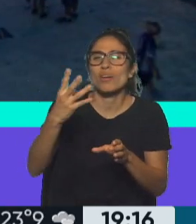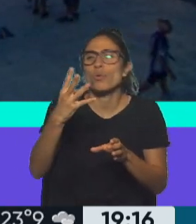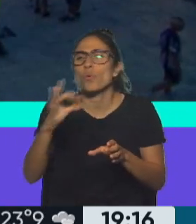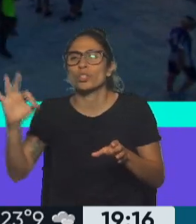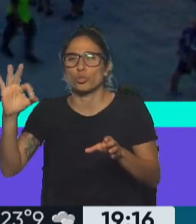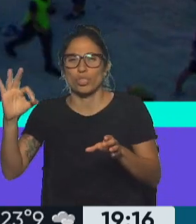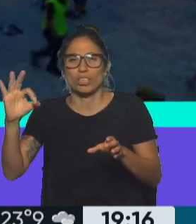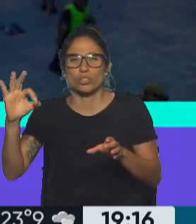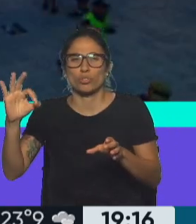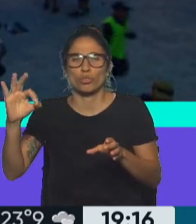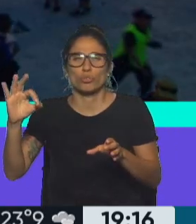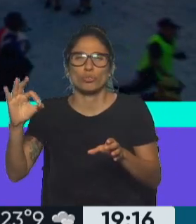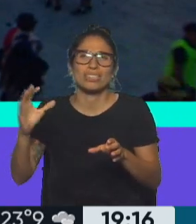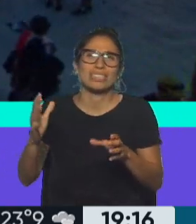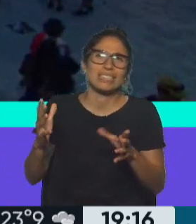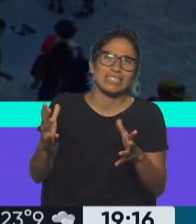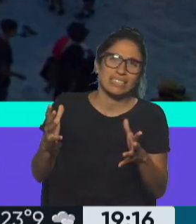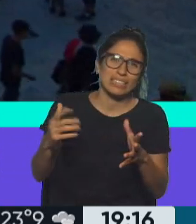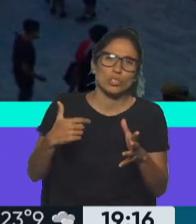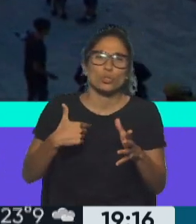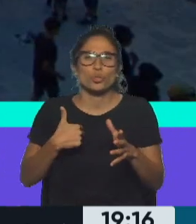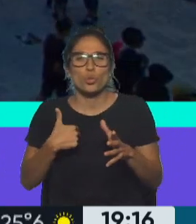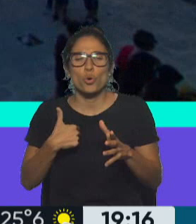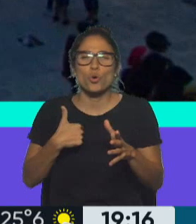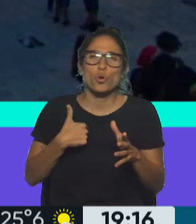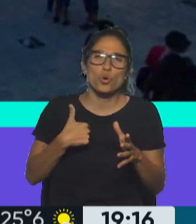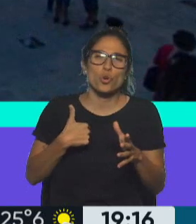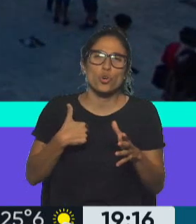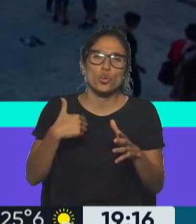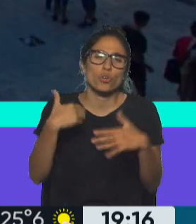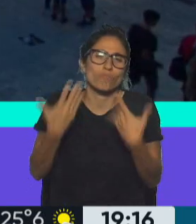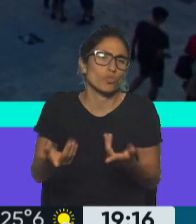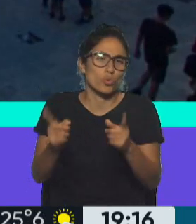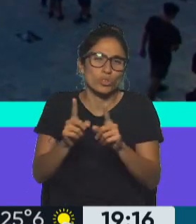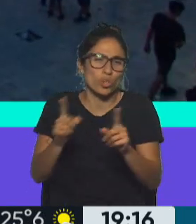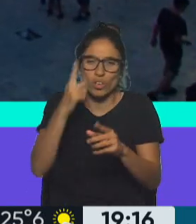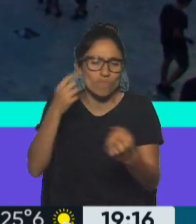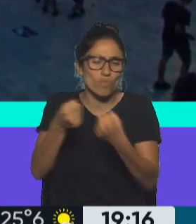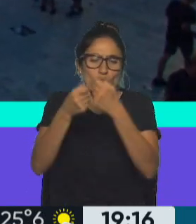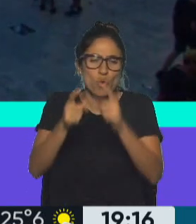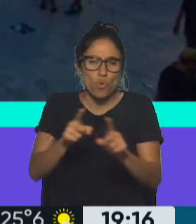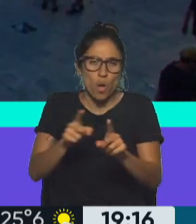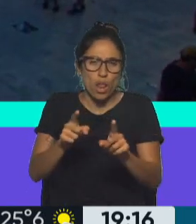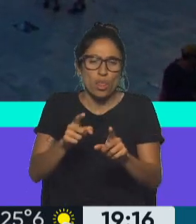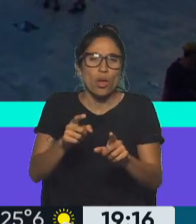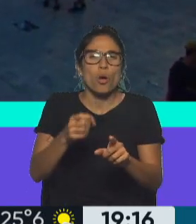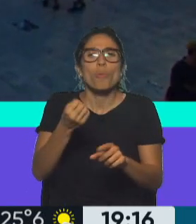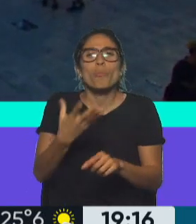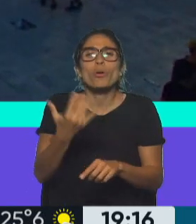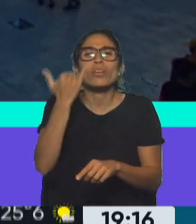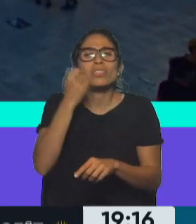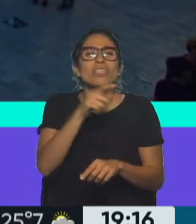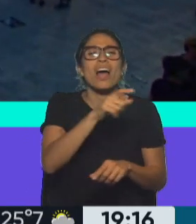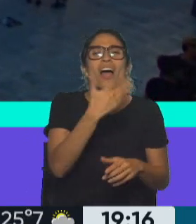una cifra que está en el centro de toda esta guerra. Y los 400, sumar a esos 400 viene a